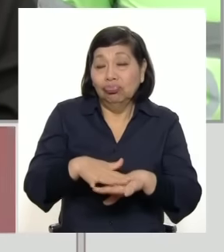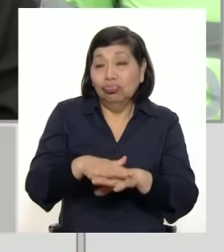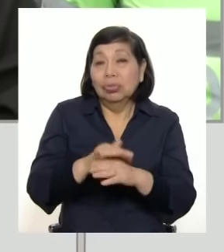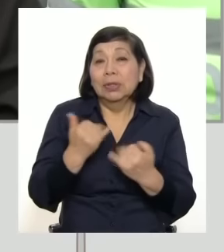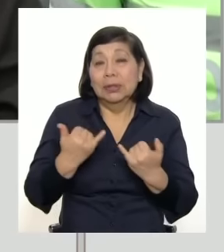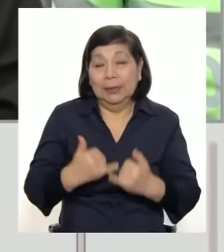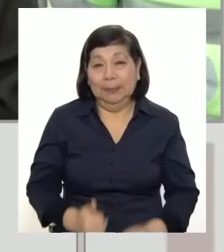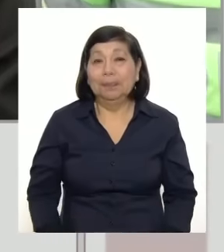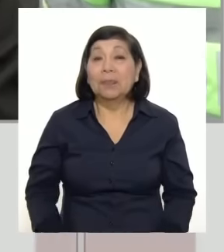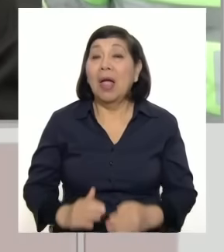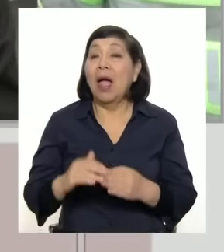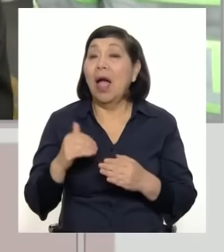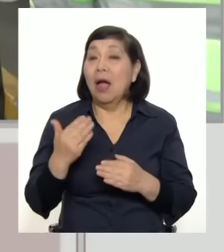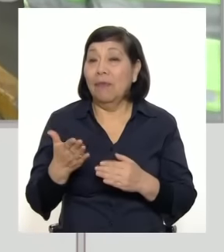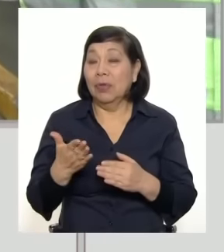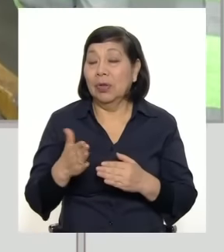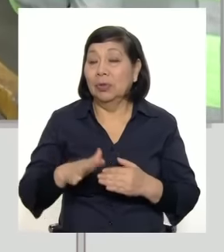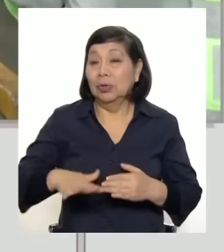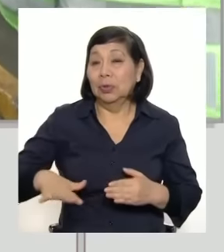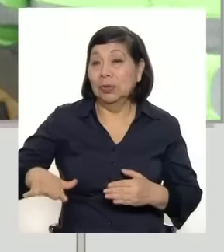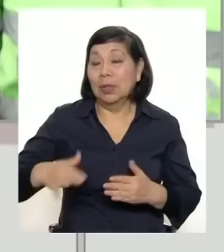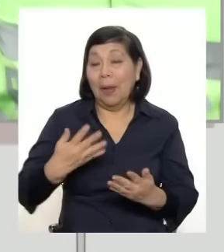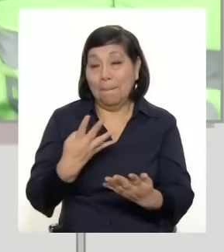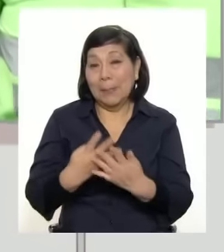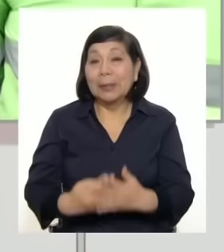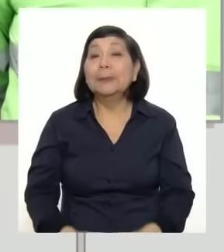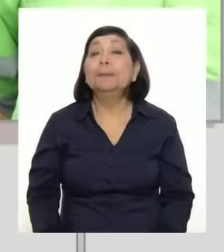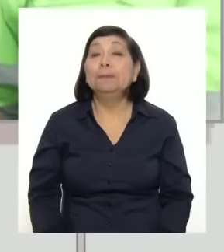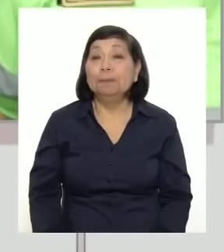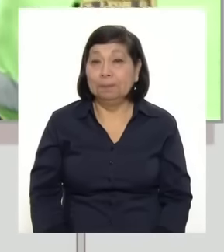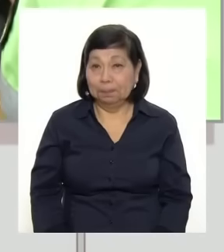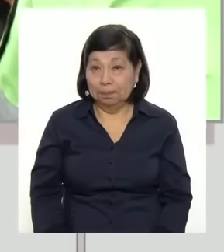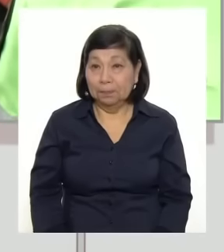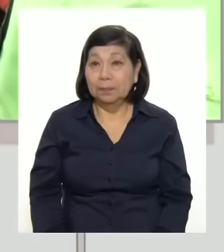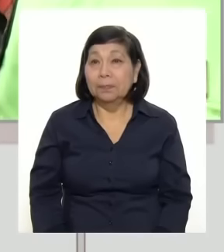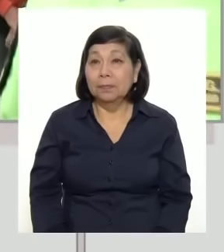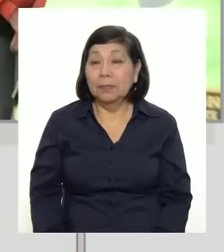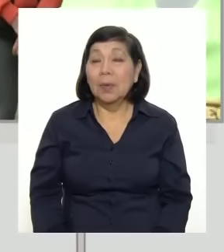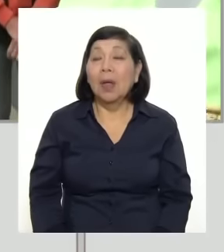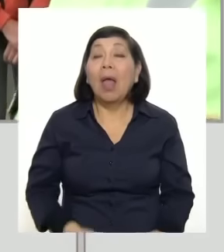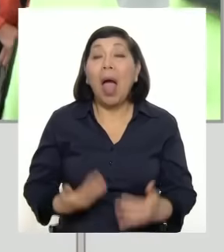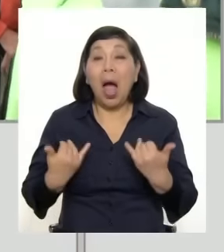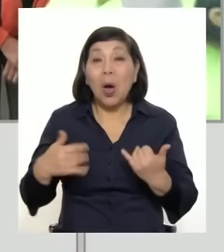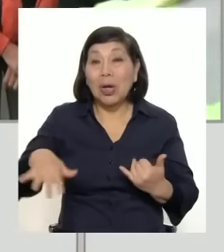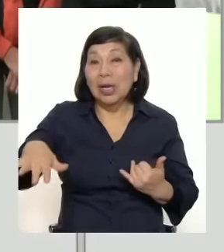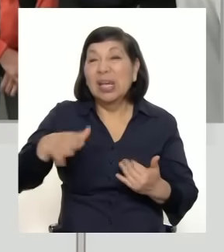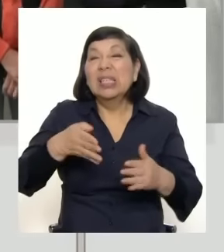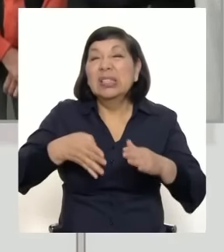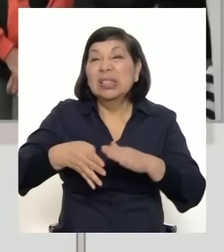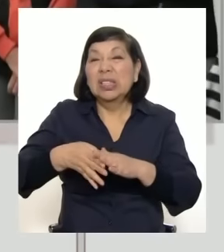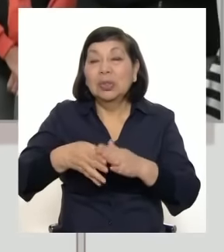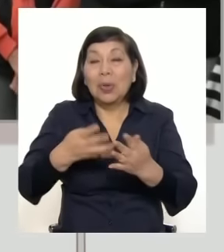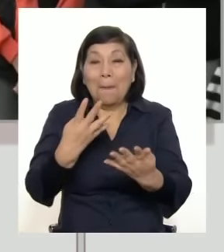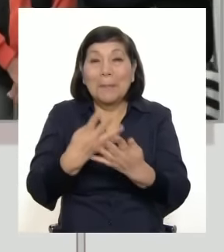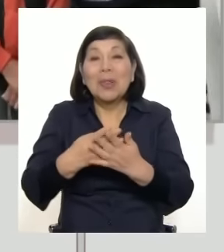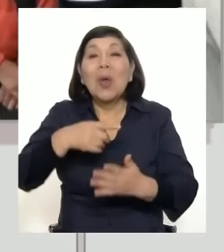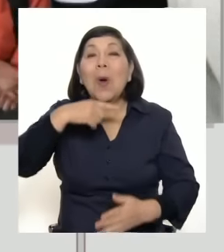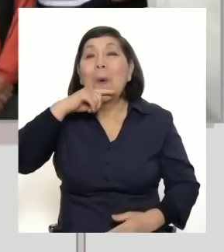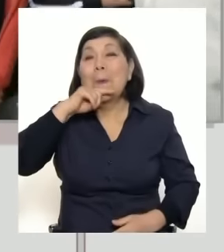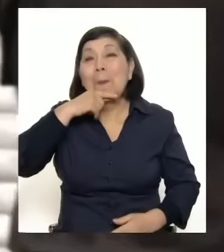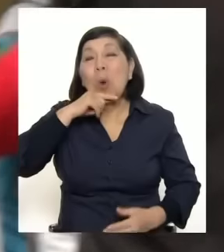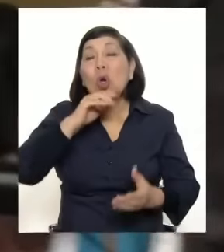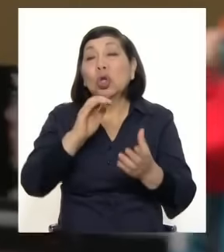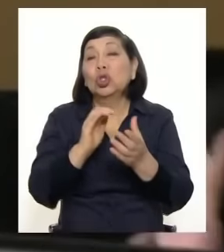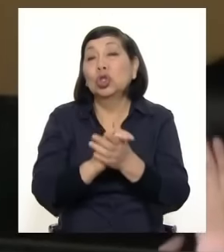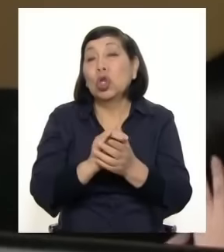desarrollando en los exteriores de los establecimientos penitenciarios. En este caso, el penal de mujeres de Chorrillos, como también en